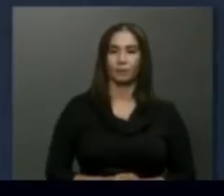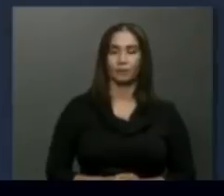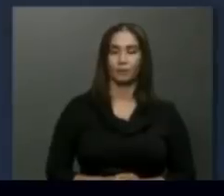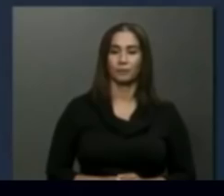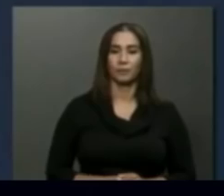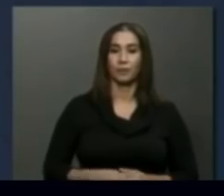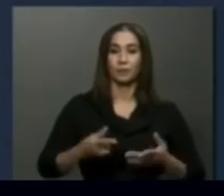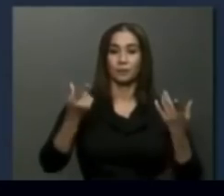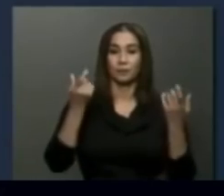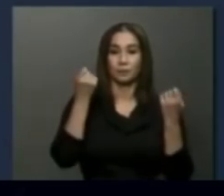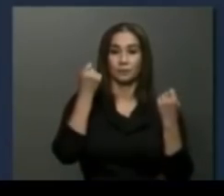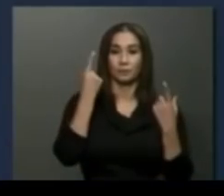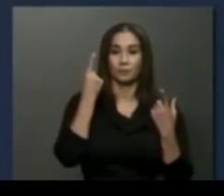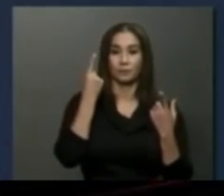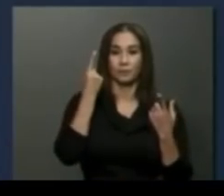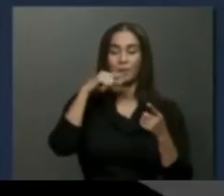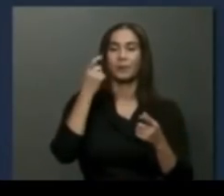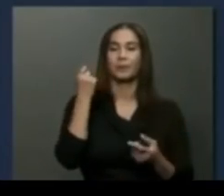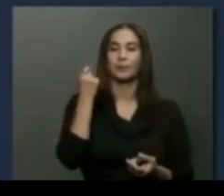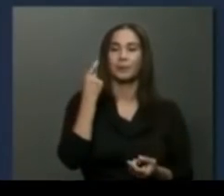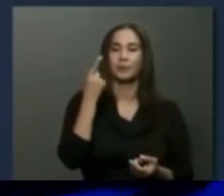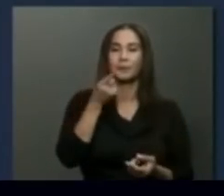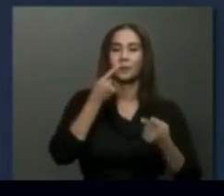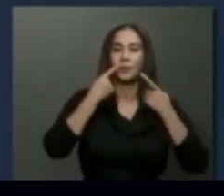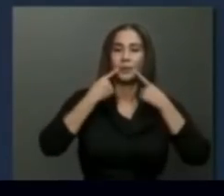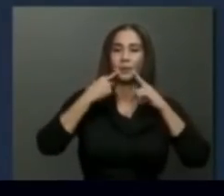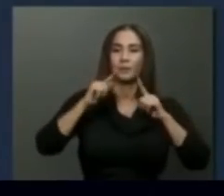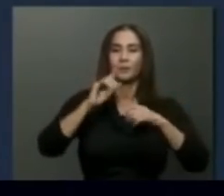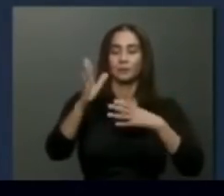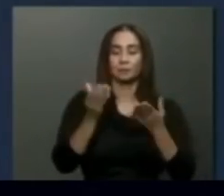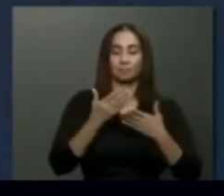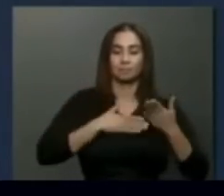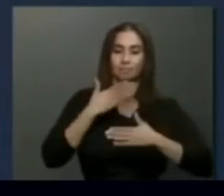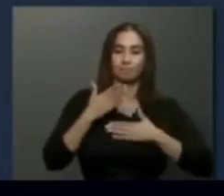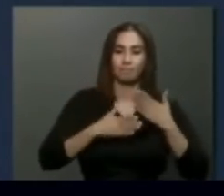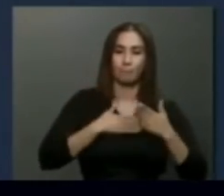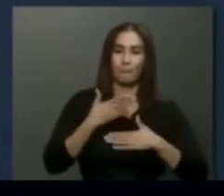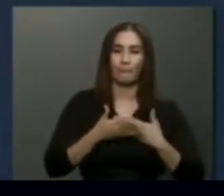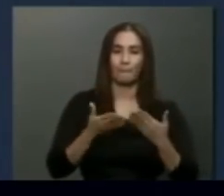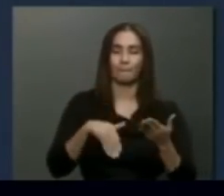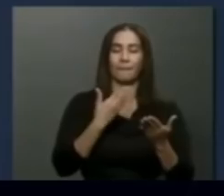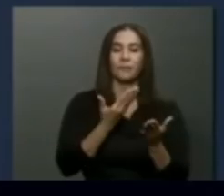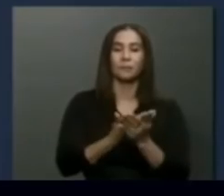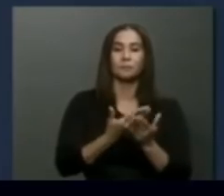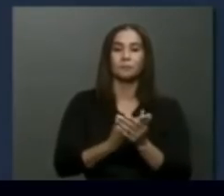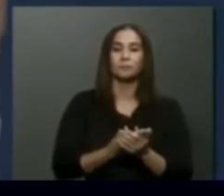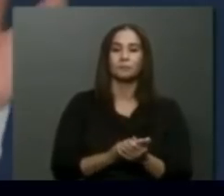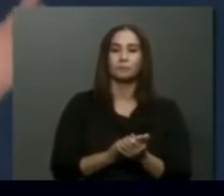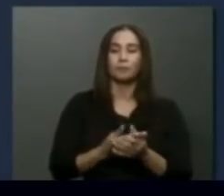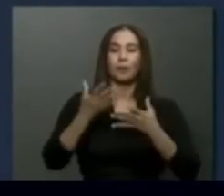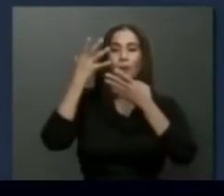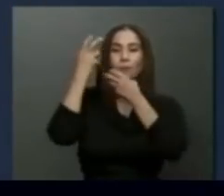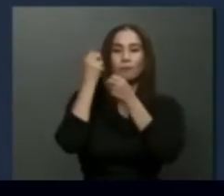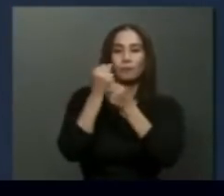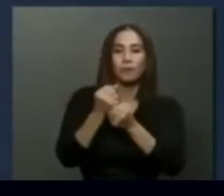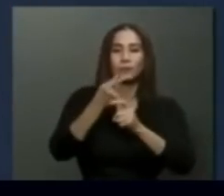Es una sorpresa, pero una sorpresa y una noticia que le llevará felicidad y le llevará